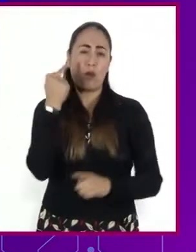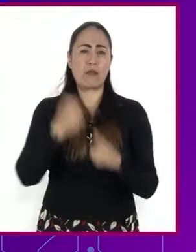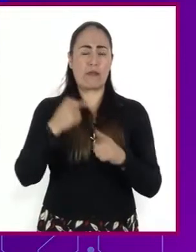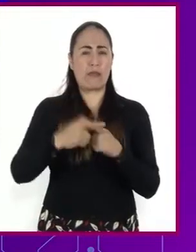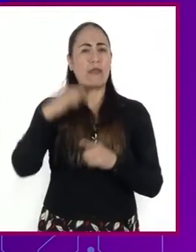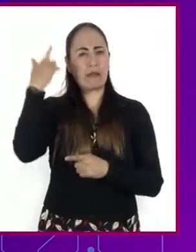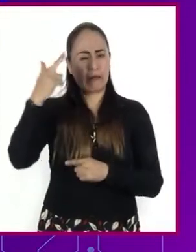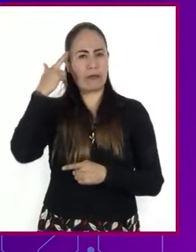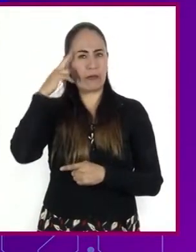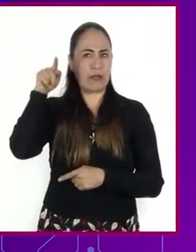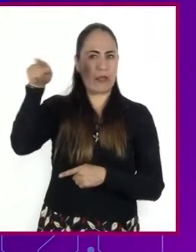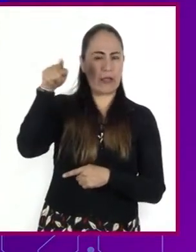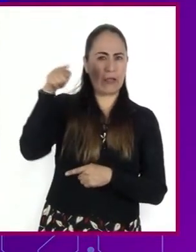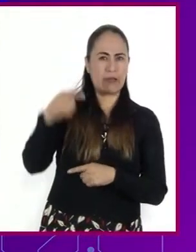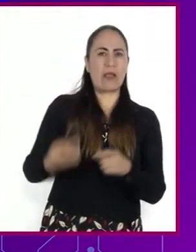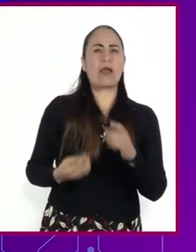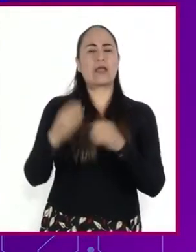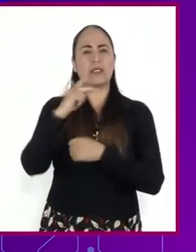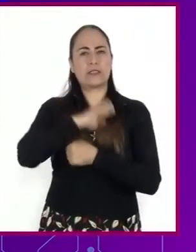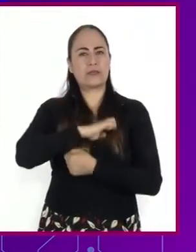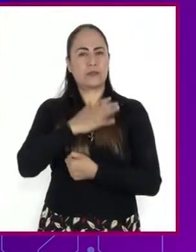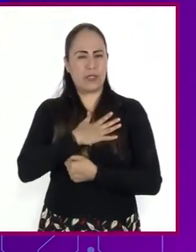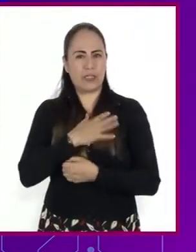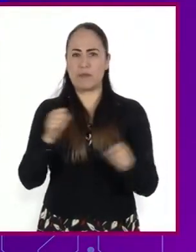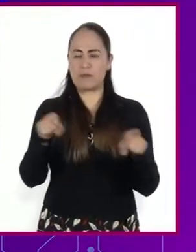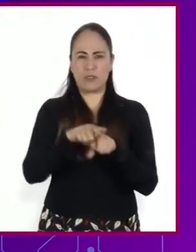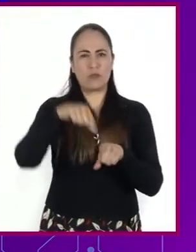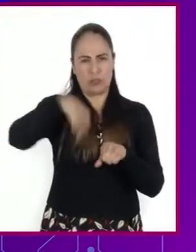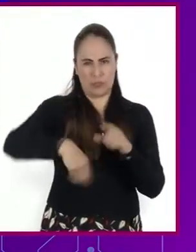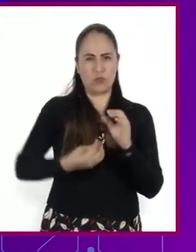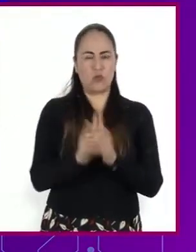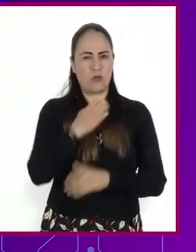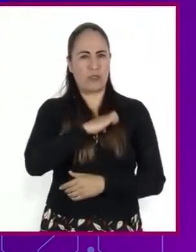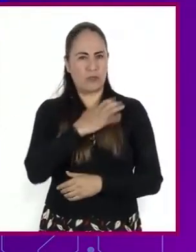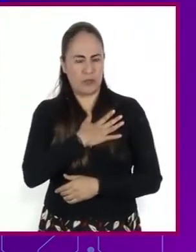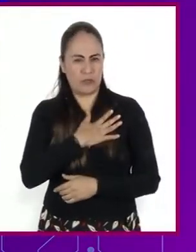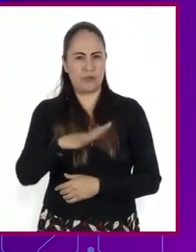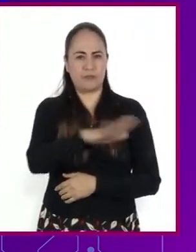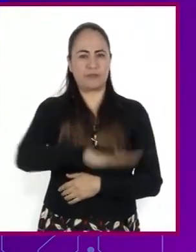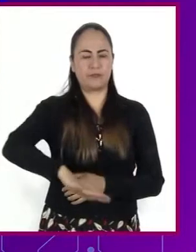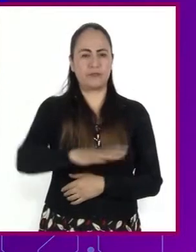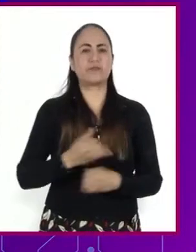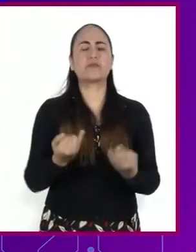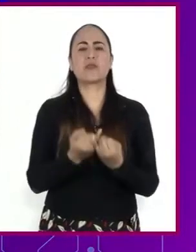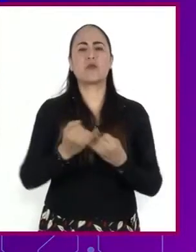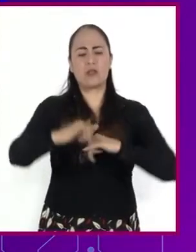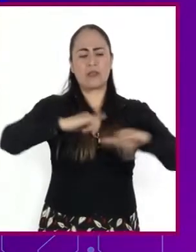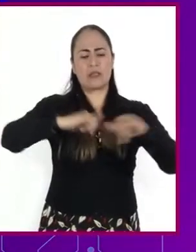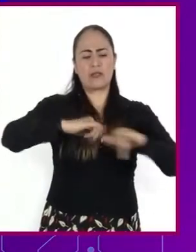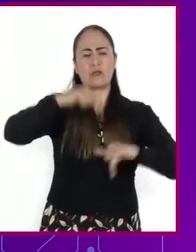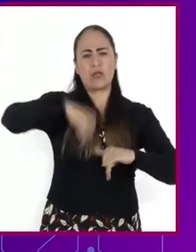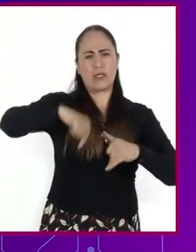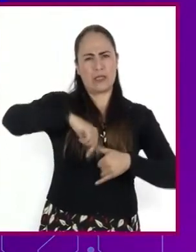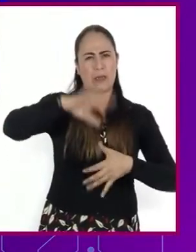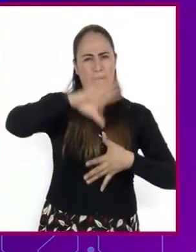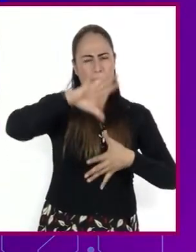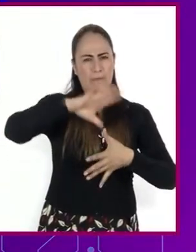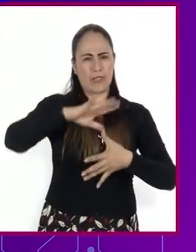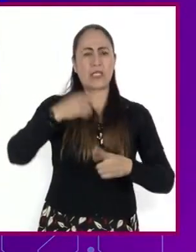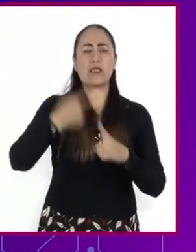llamado virreinato, que se caracterizó por una serie de cambios políticos y económicos. ¿Cuáles fueron esos cambios y cómo